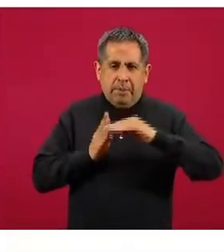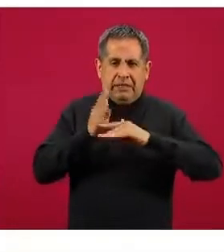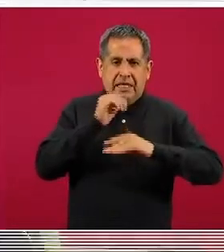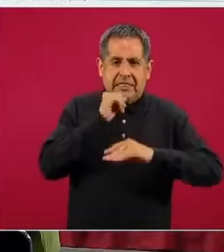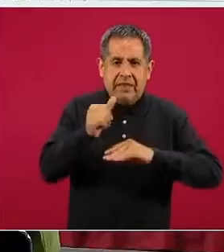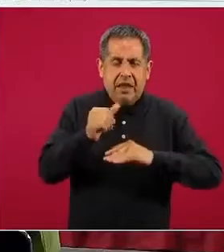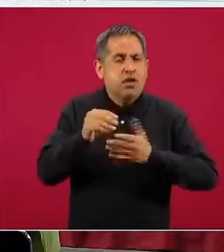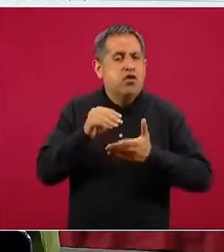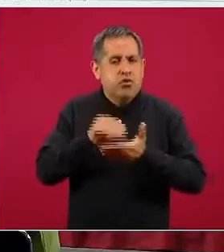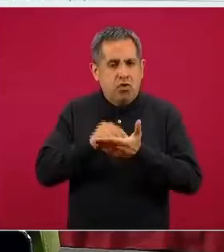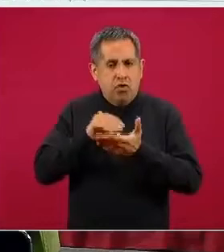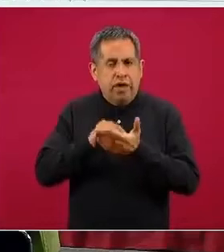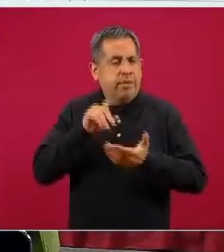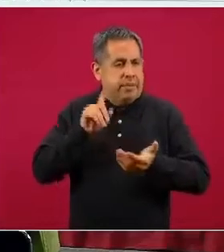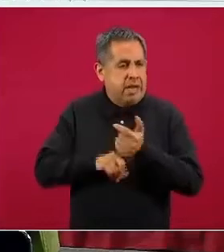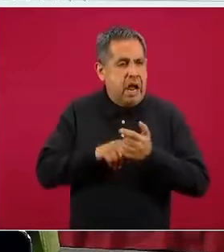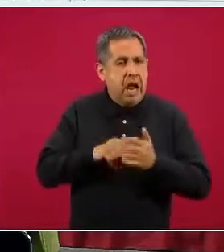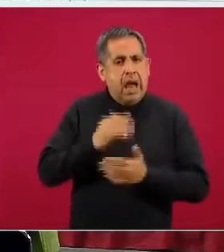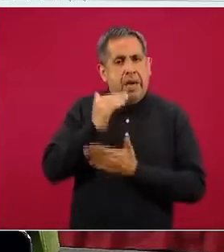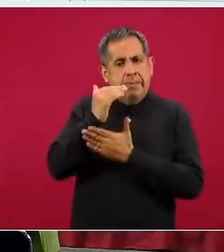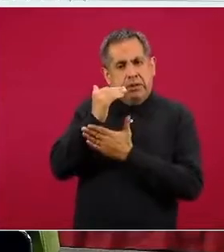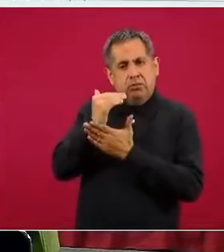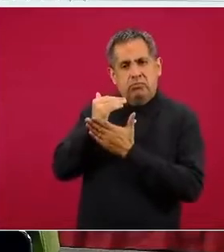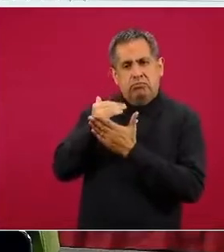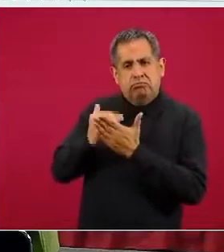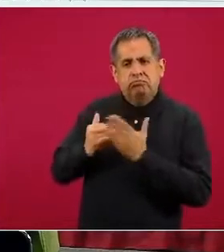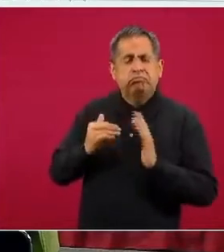se continúa con una disminución